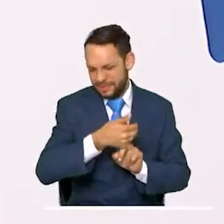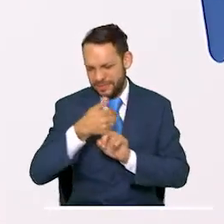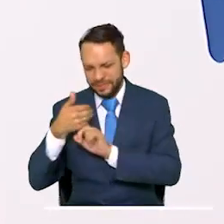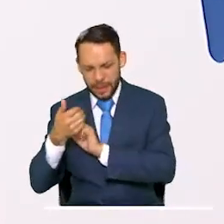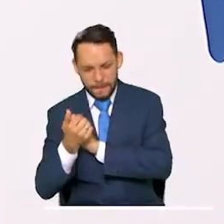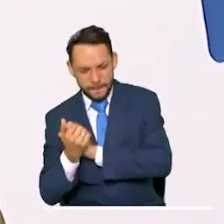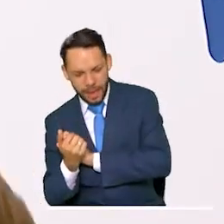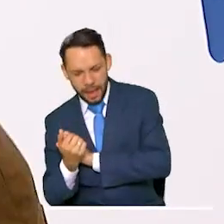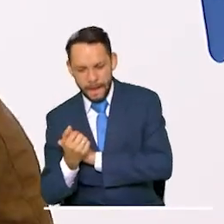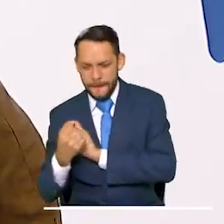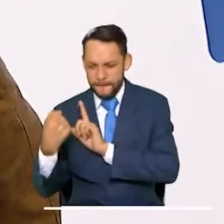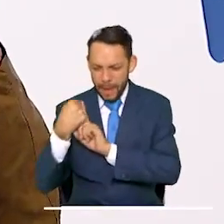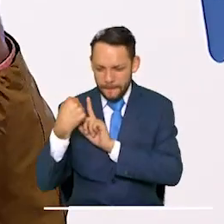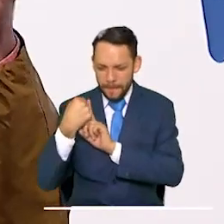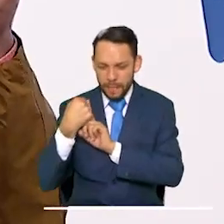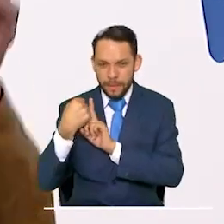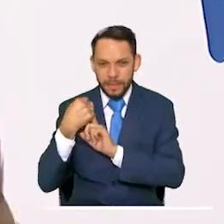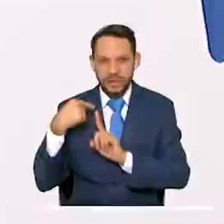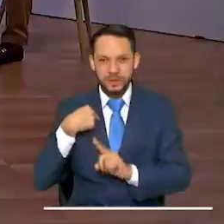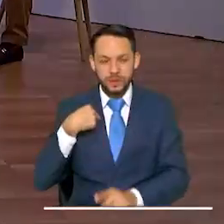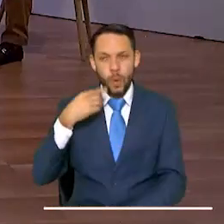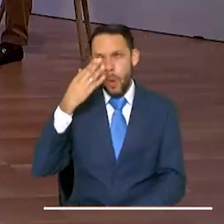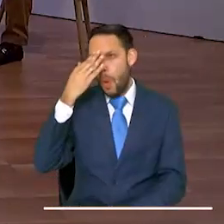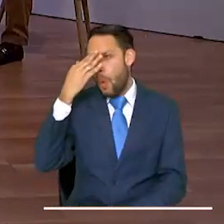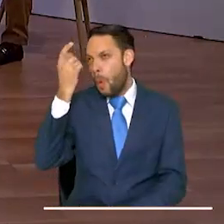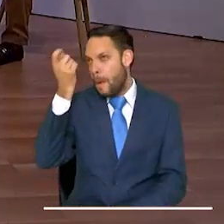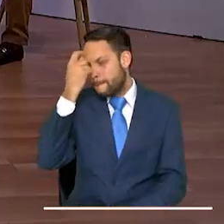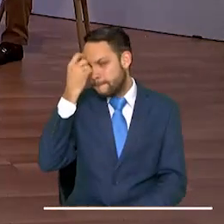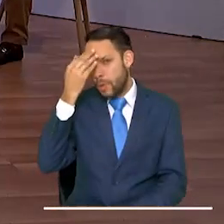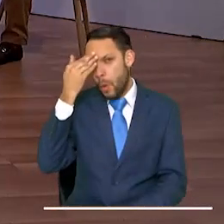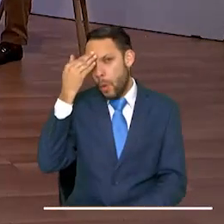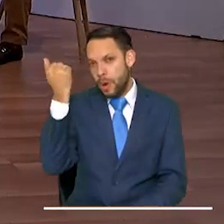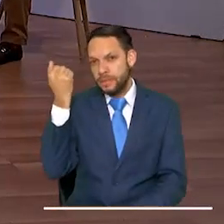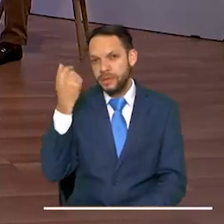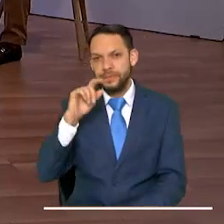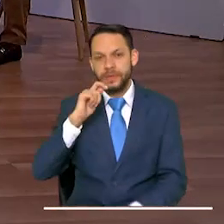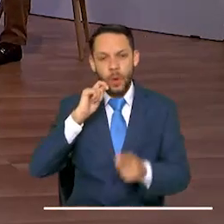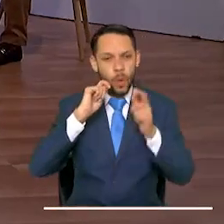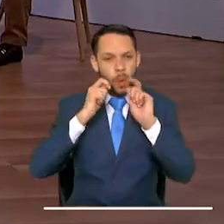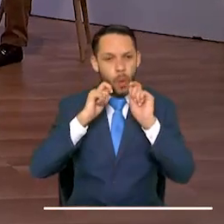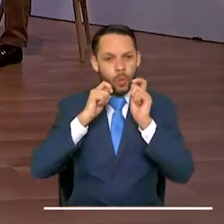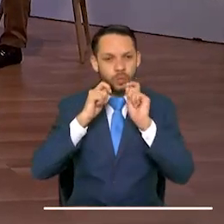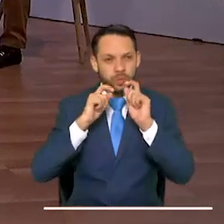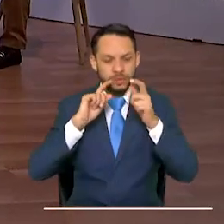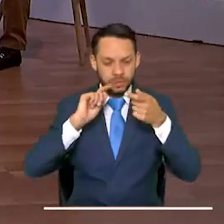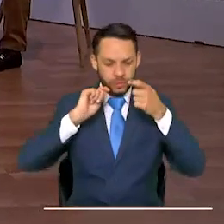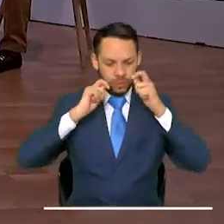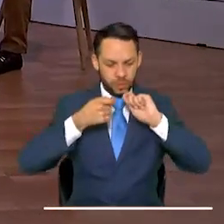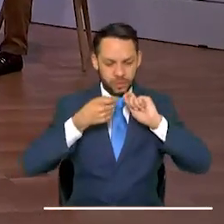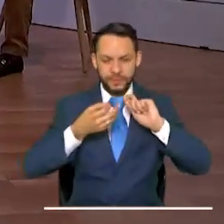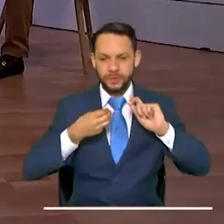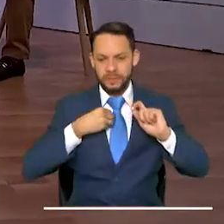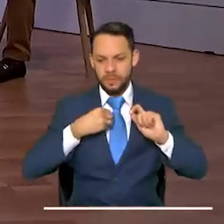muchísimo, y eso yo ya lo tenía en el olvido. Yo me comí esas gomitas